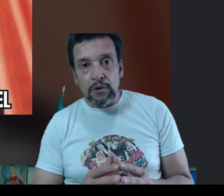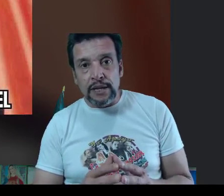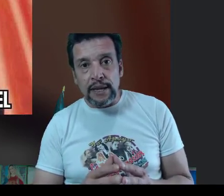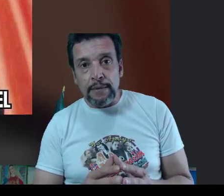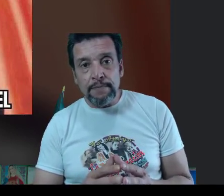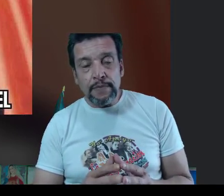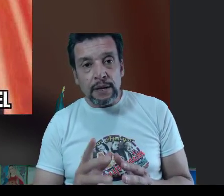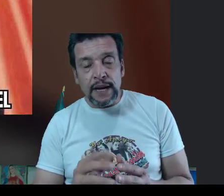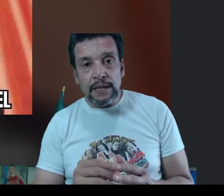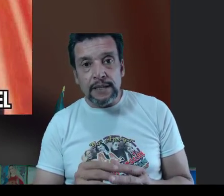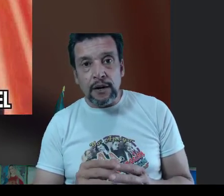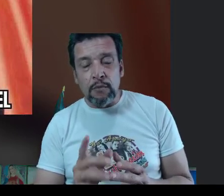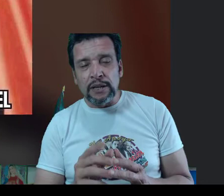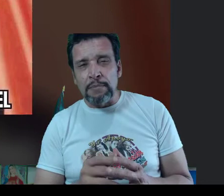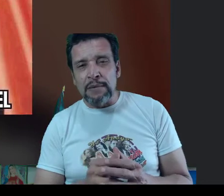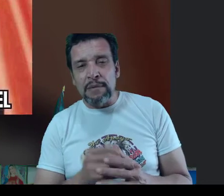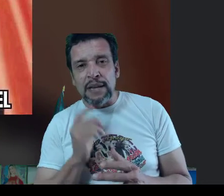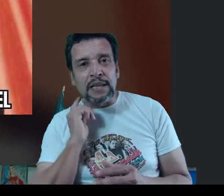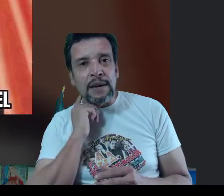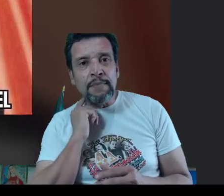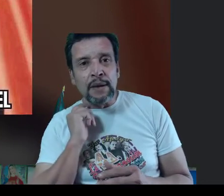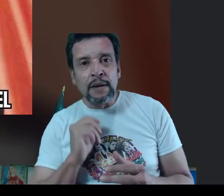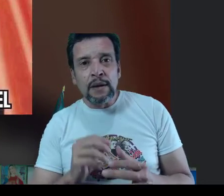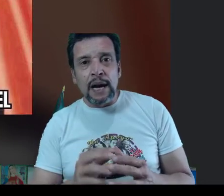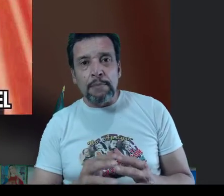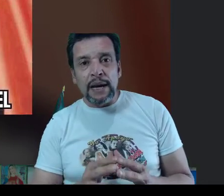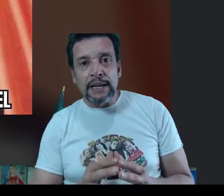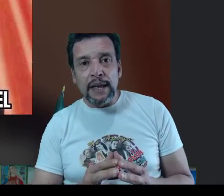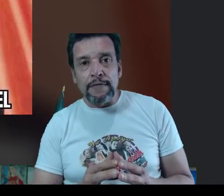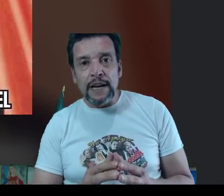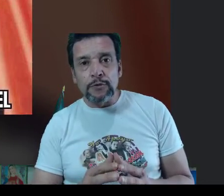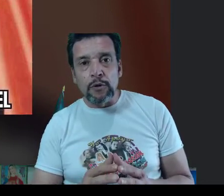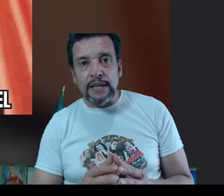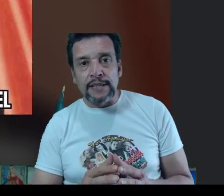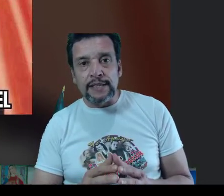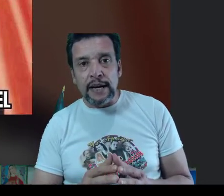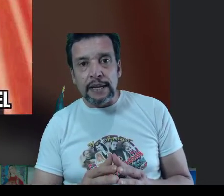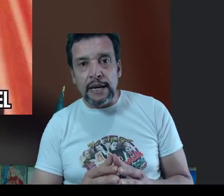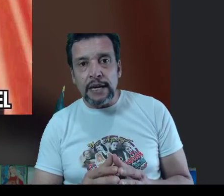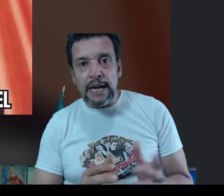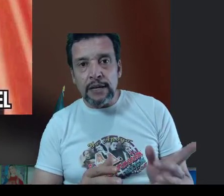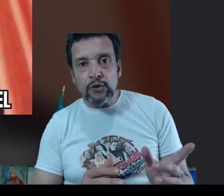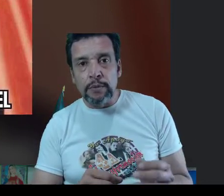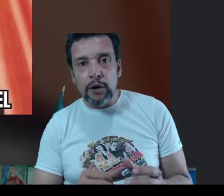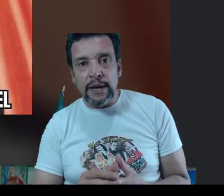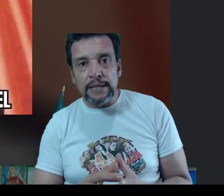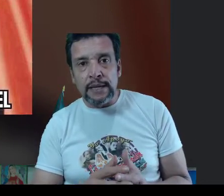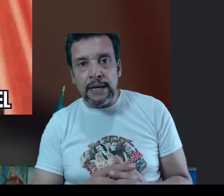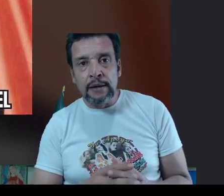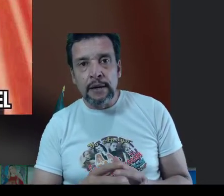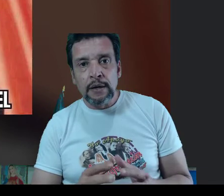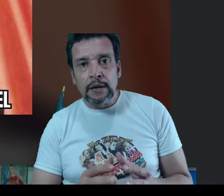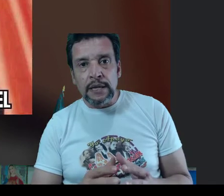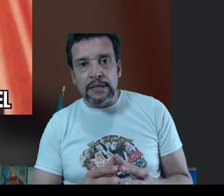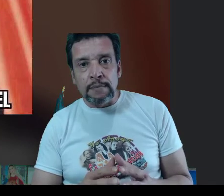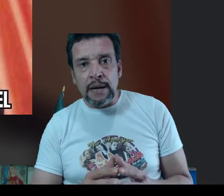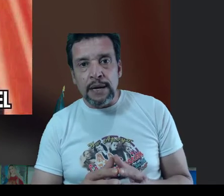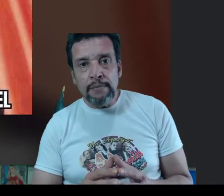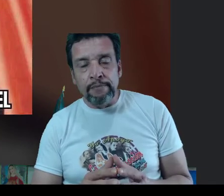relación en este aspecto. Lo que apunta nuestro presidente es muy importante también, que no se van a